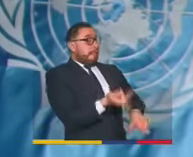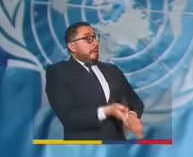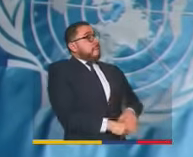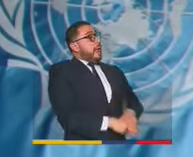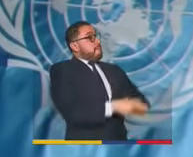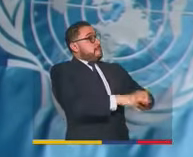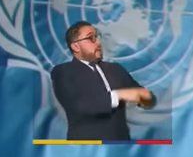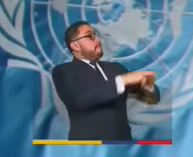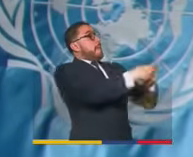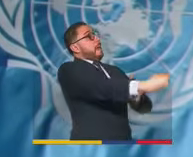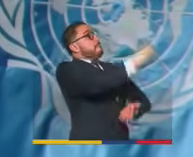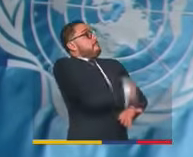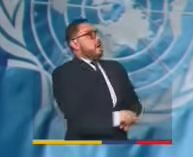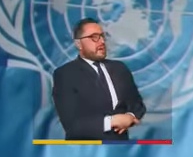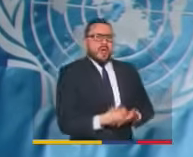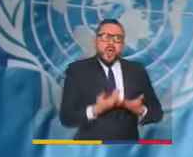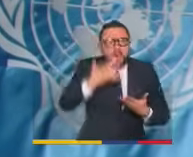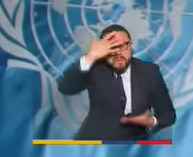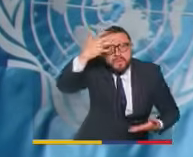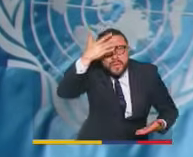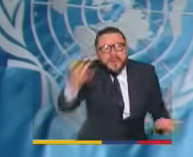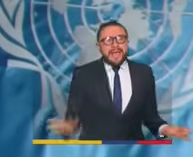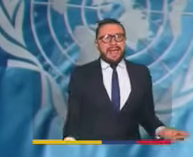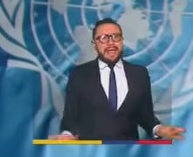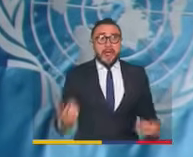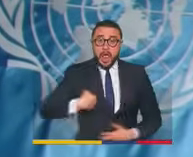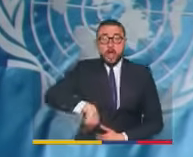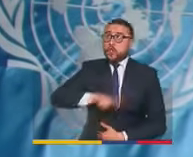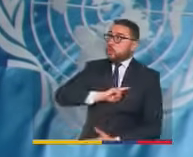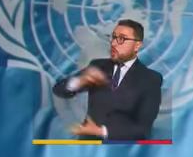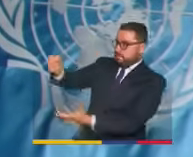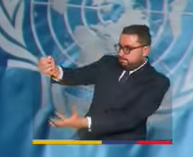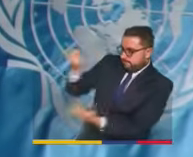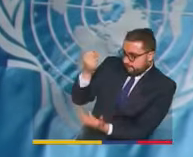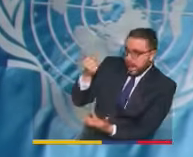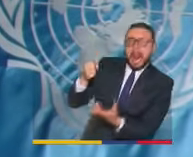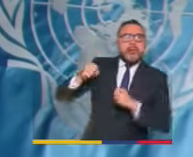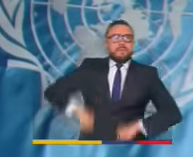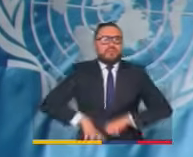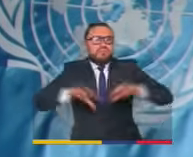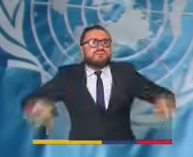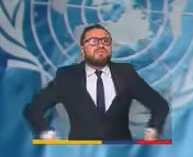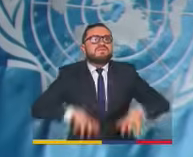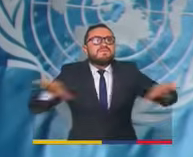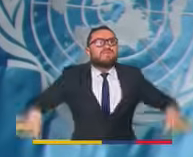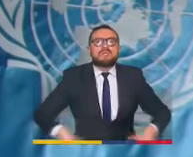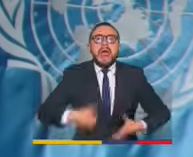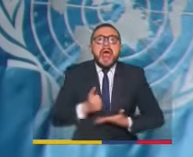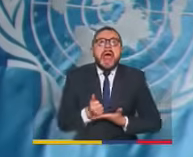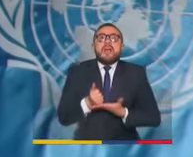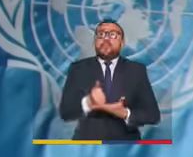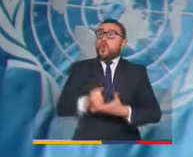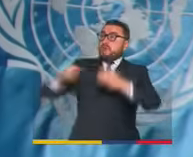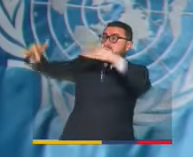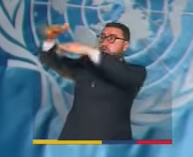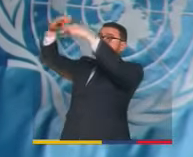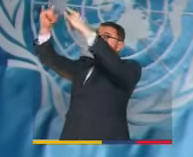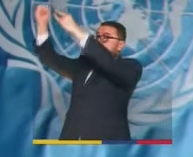como esponjas el CO2 de la atmósfera a través de nuestras selvas y de nuestros